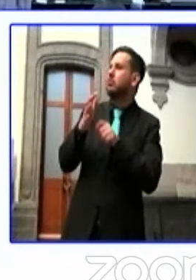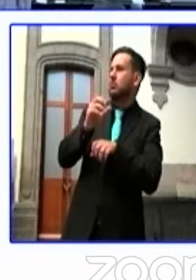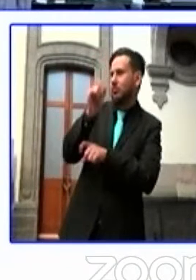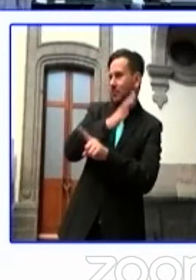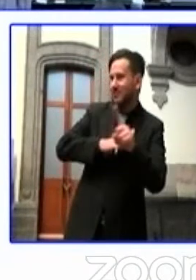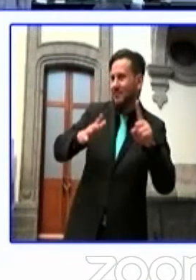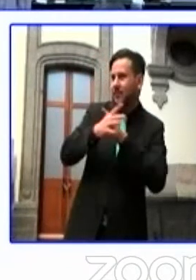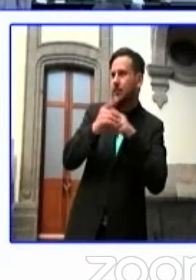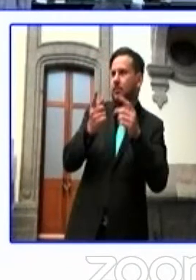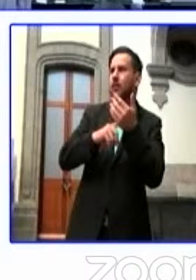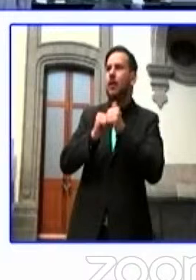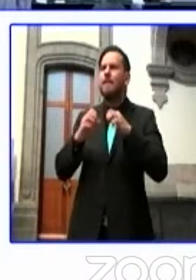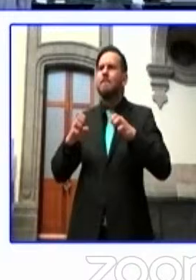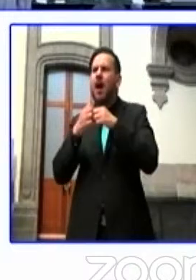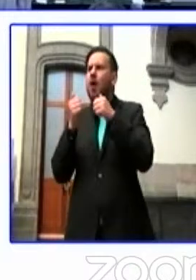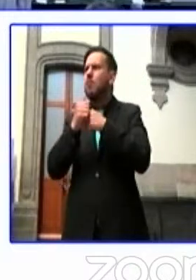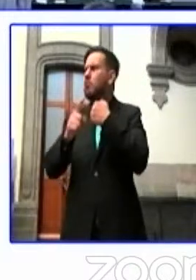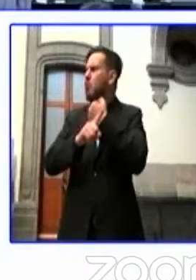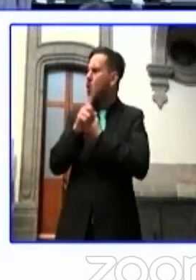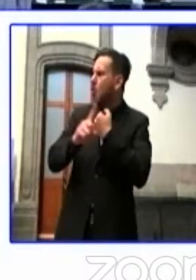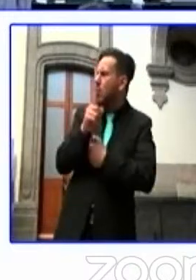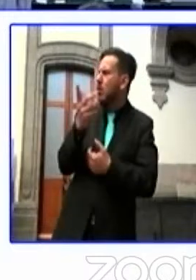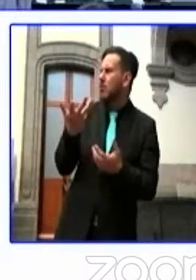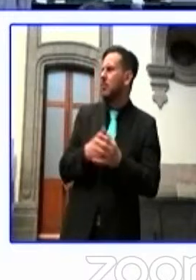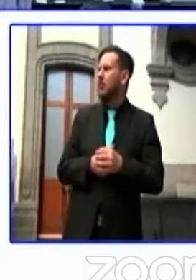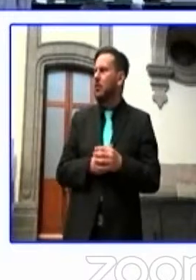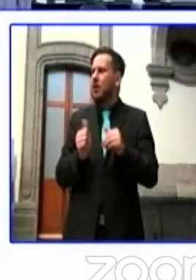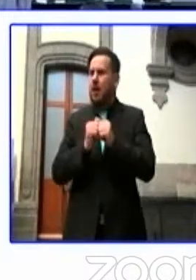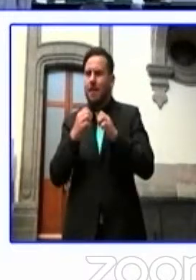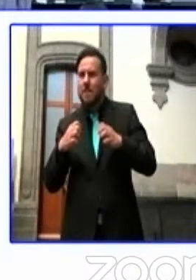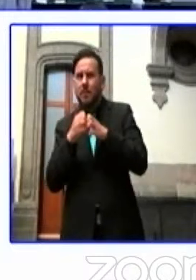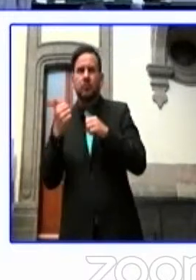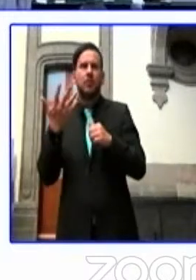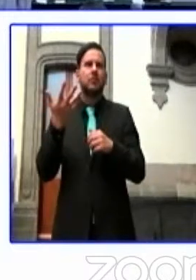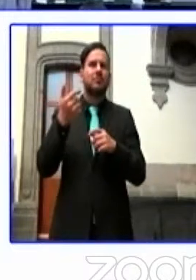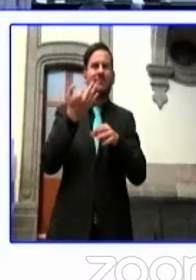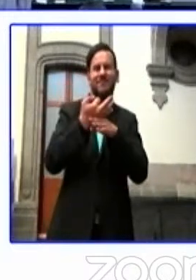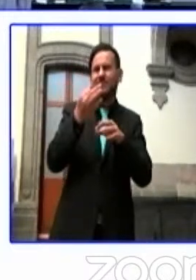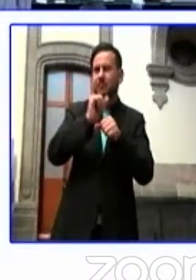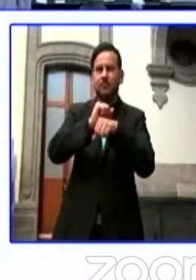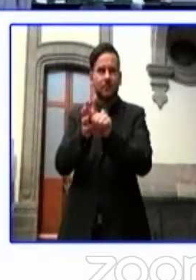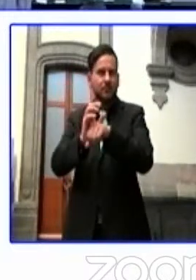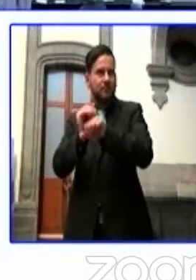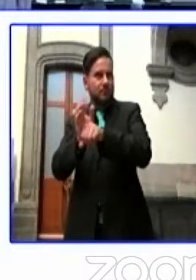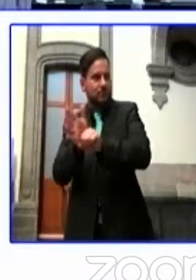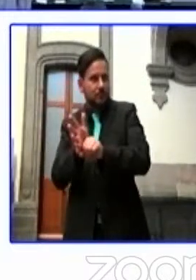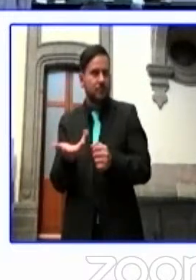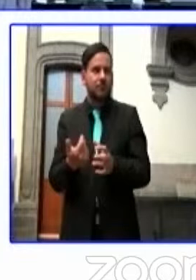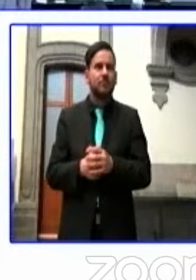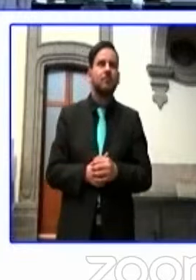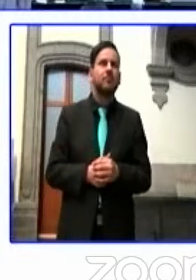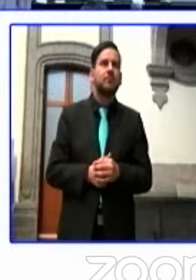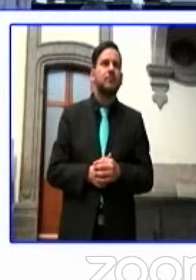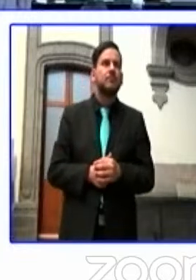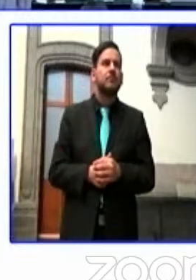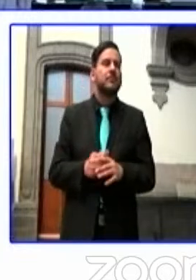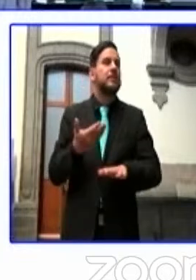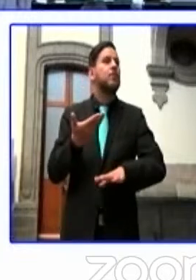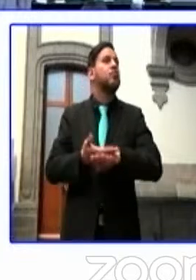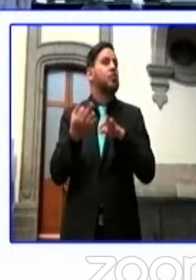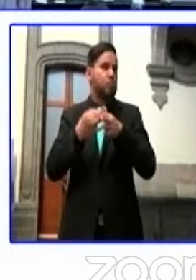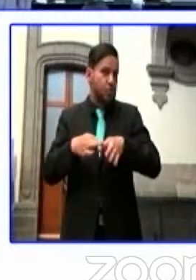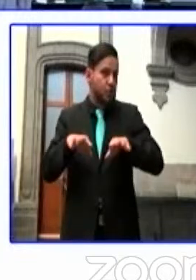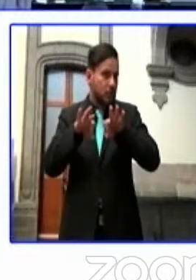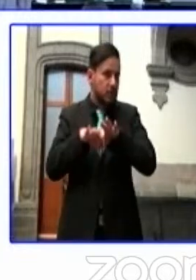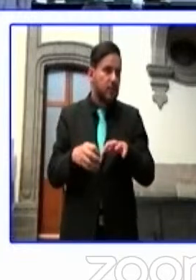de emergencia, conflictos armados, emergencias sanitarias como las pandemias. Otra cosa muy importante